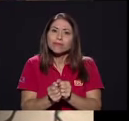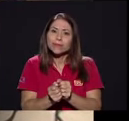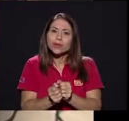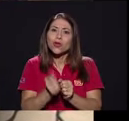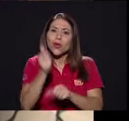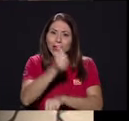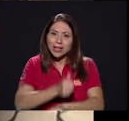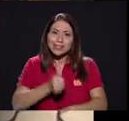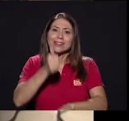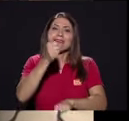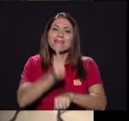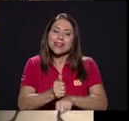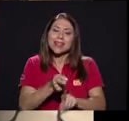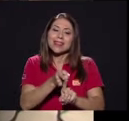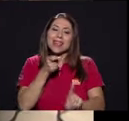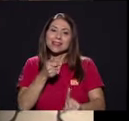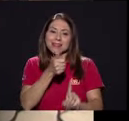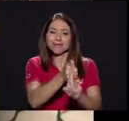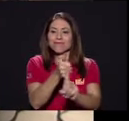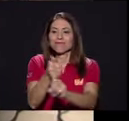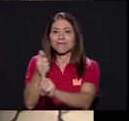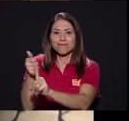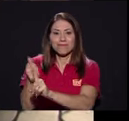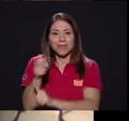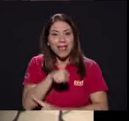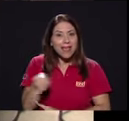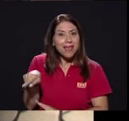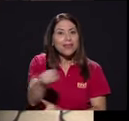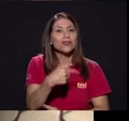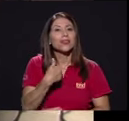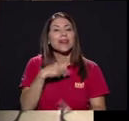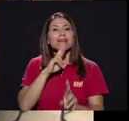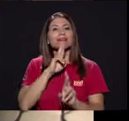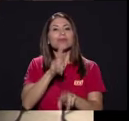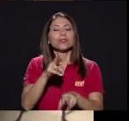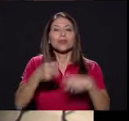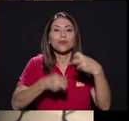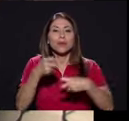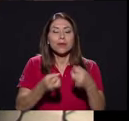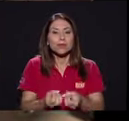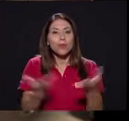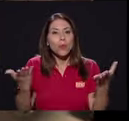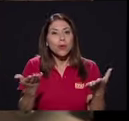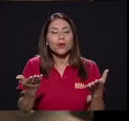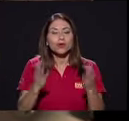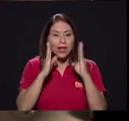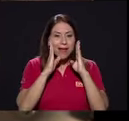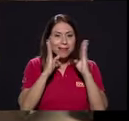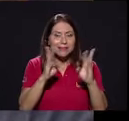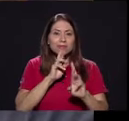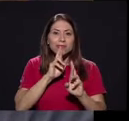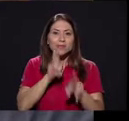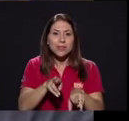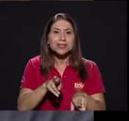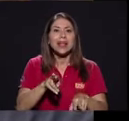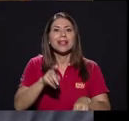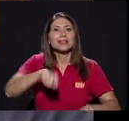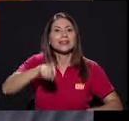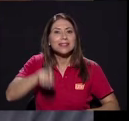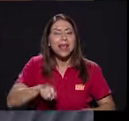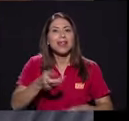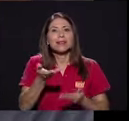establece desde la ciudadanía, es decir, ellos son los que tienen la respuesta a la atención de los problemas públicos, de las necesidades en temas de bienes y